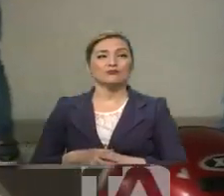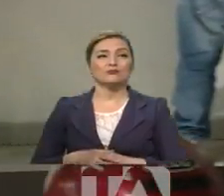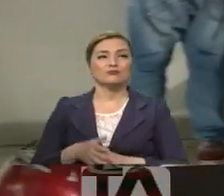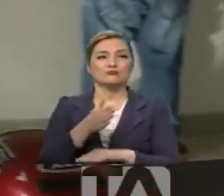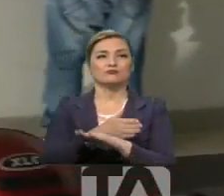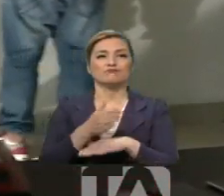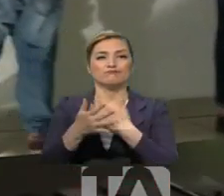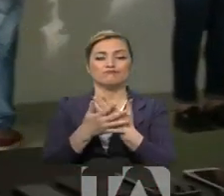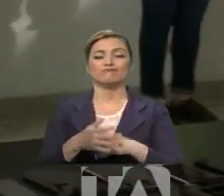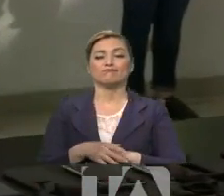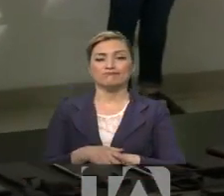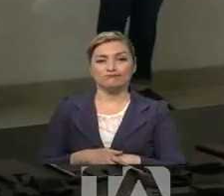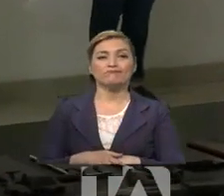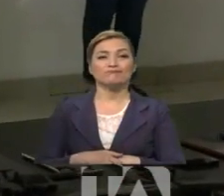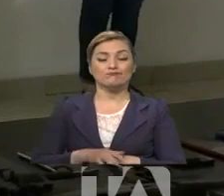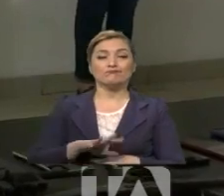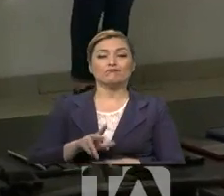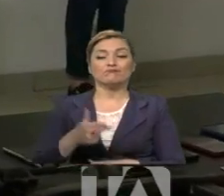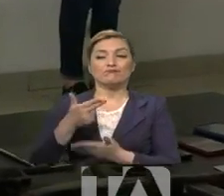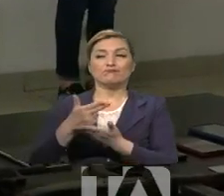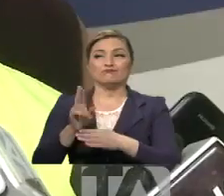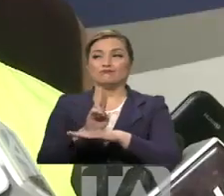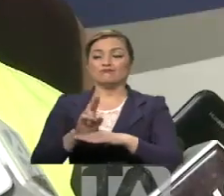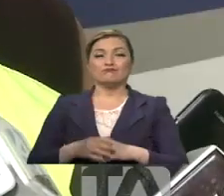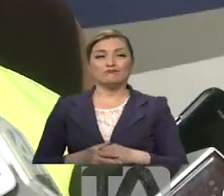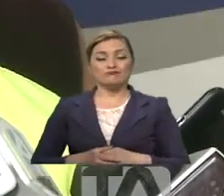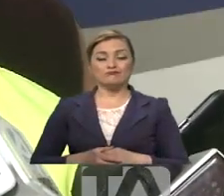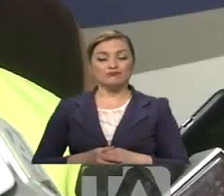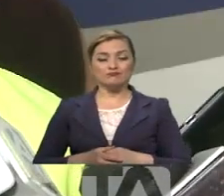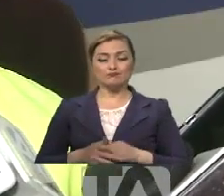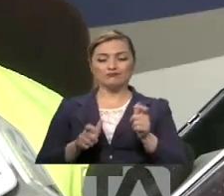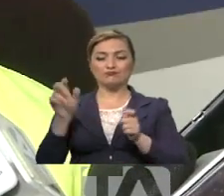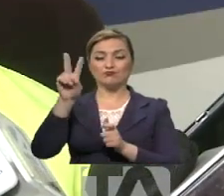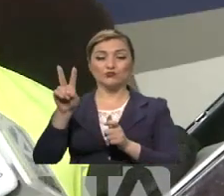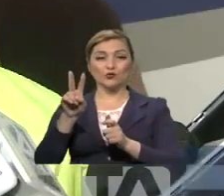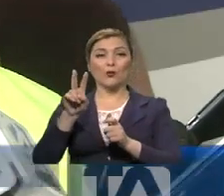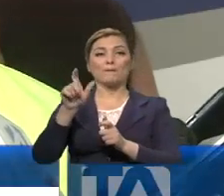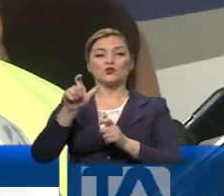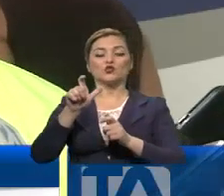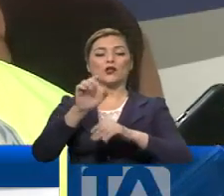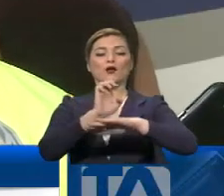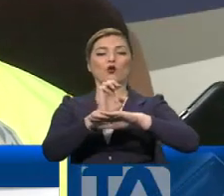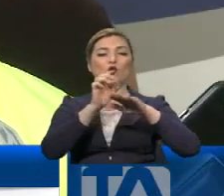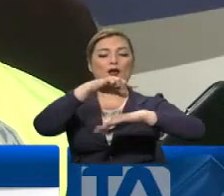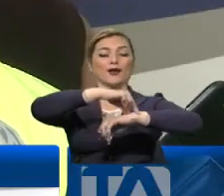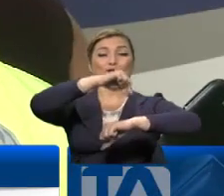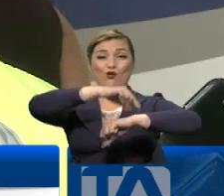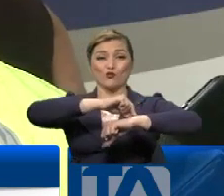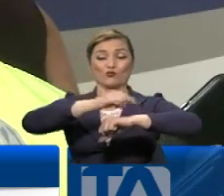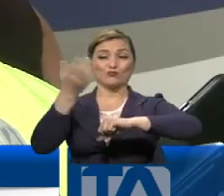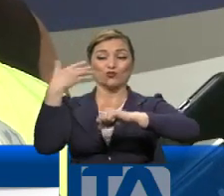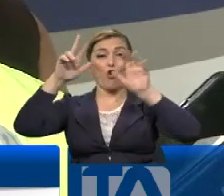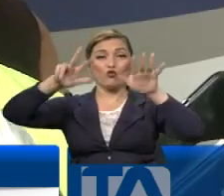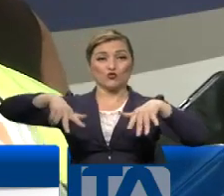con antecedentes penales por robo y tenencia de armas. Los ciudadanos venezolanos y el ciudadano quevedeño, ellos hace